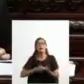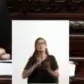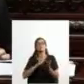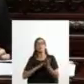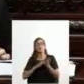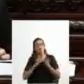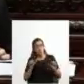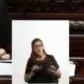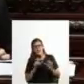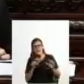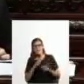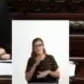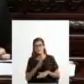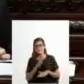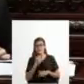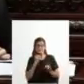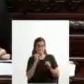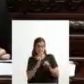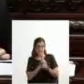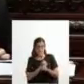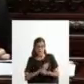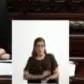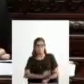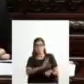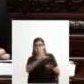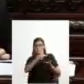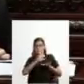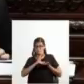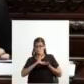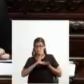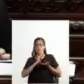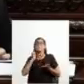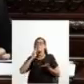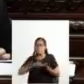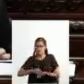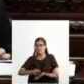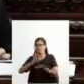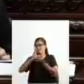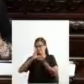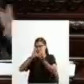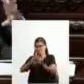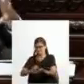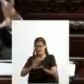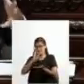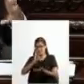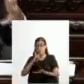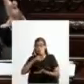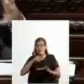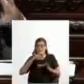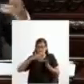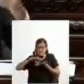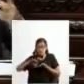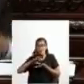renta. Si gana mucho, paga mucho. Porque este sector está